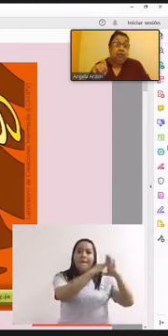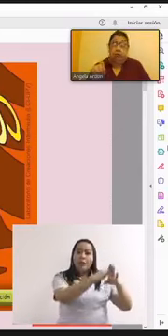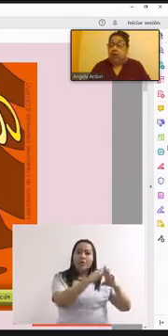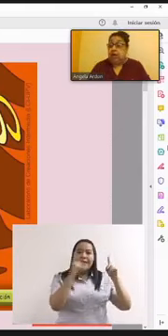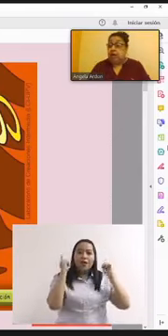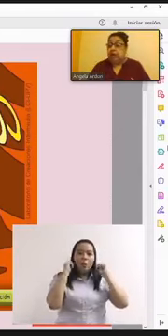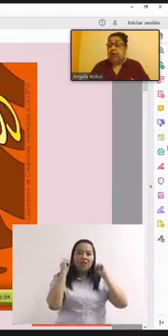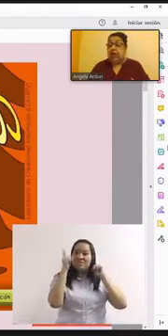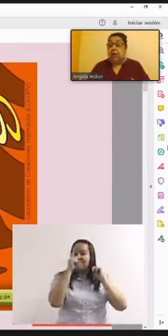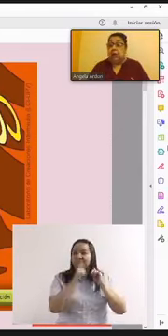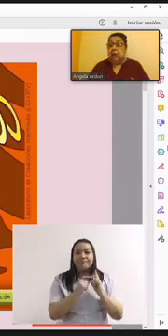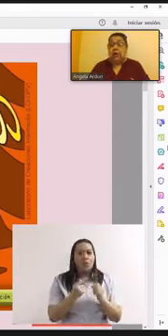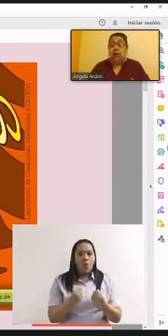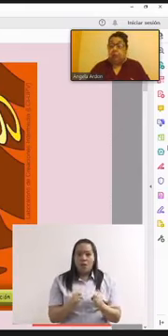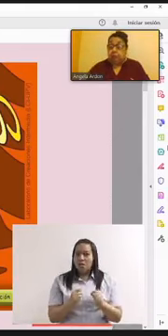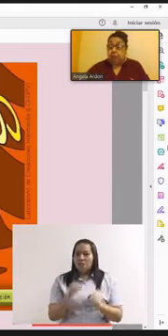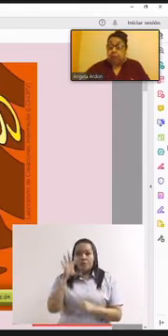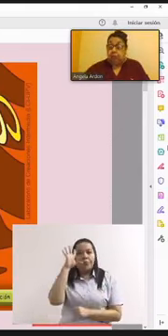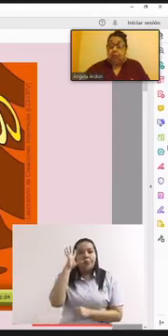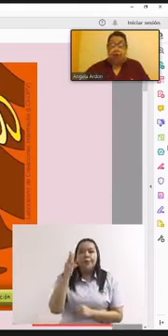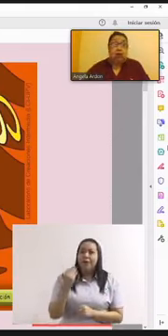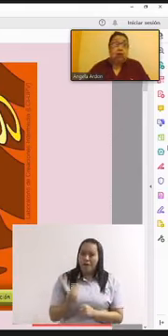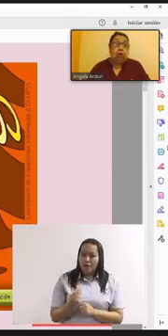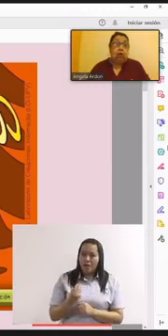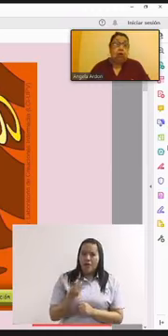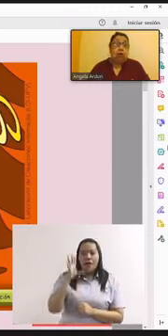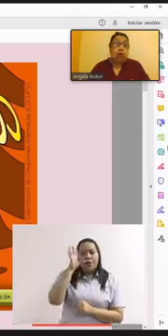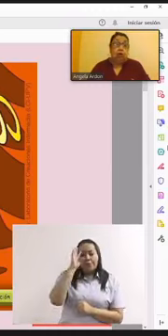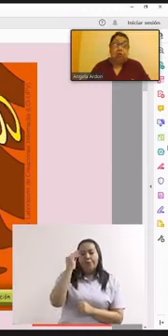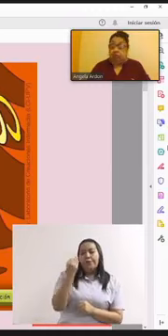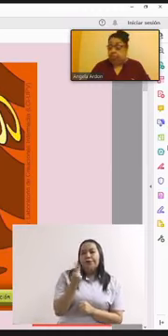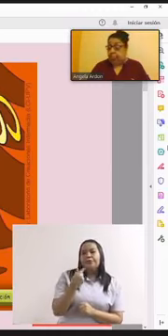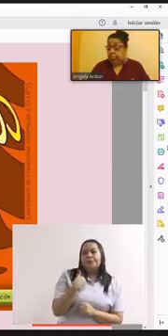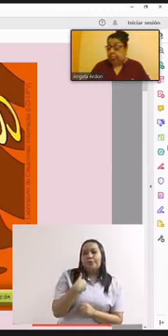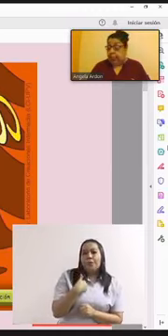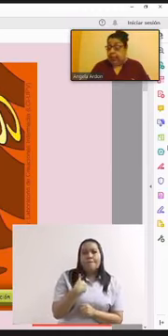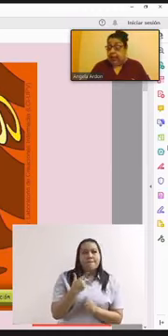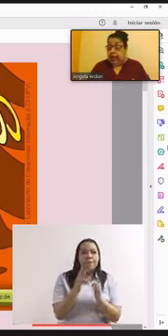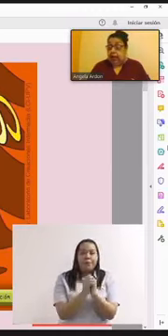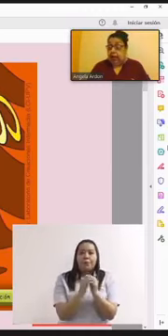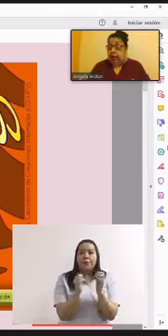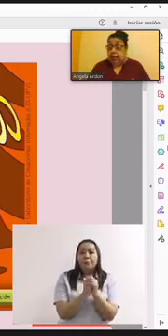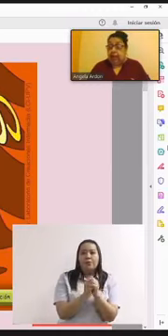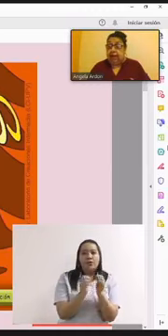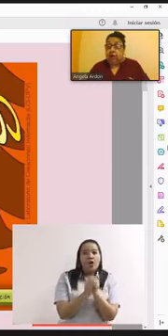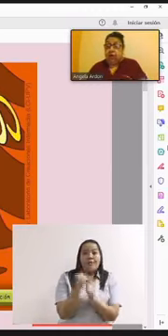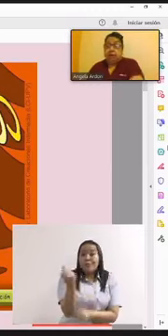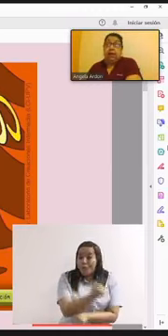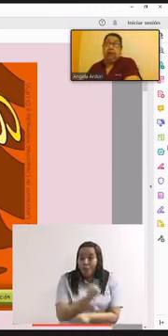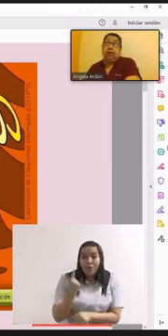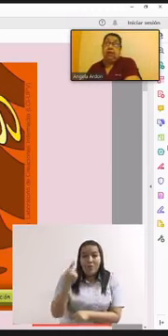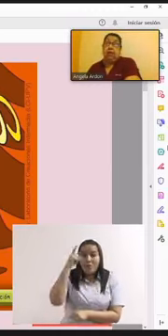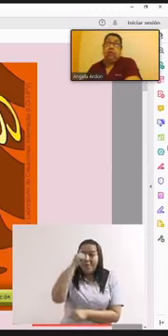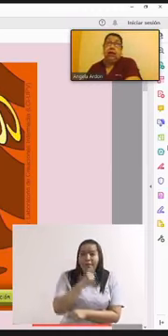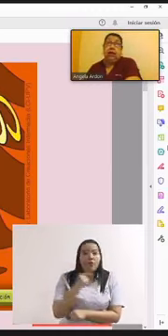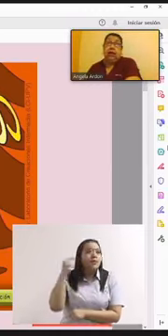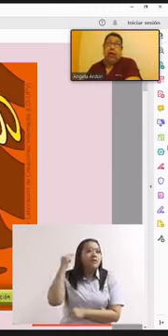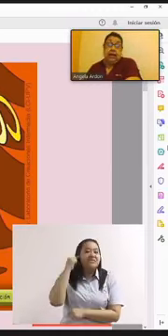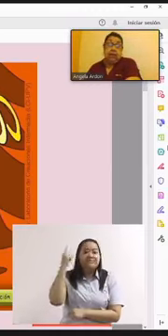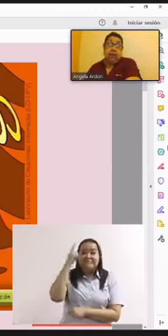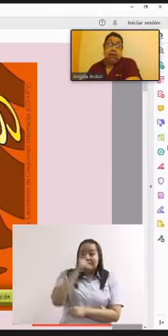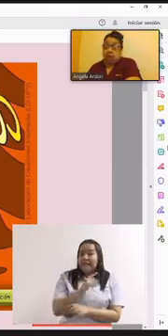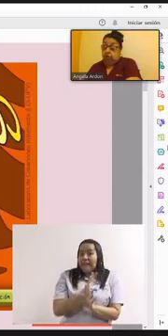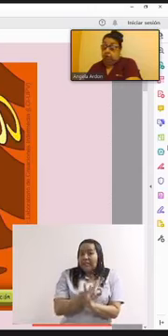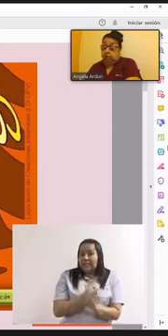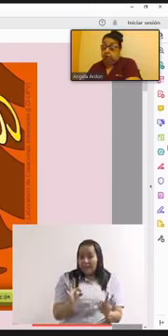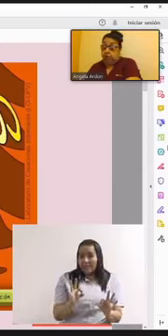hacemos. ¿Por qué? Porque nos preocupamos por todo menos por nuestra audición. La OMS, yo leí el